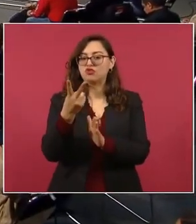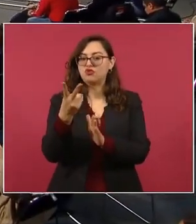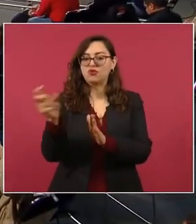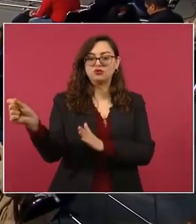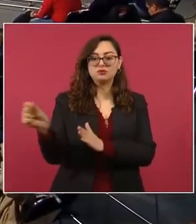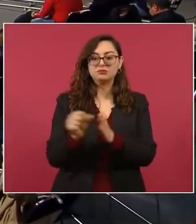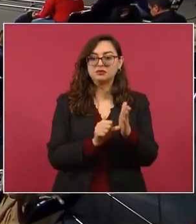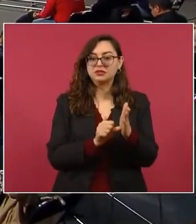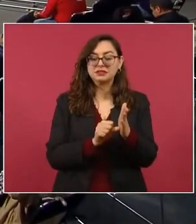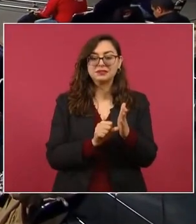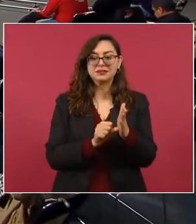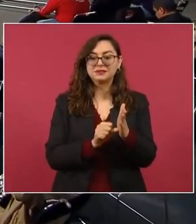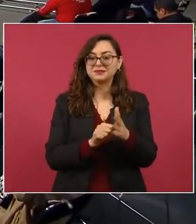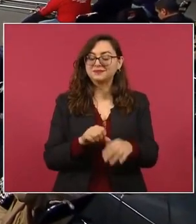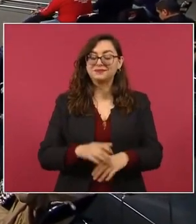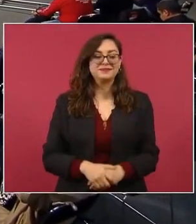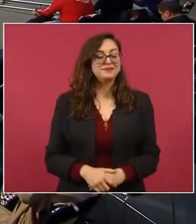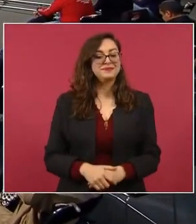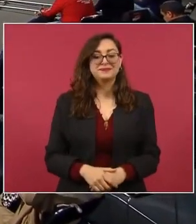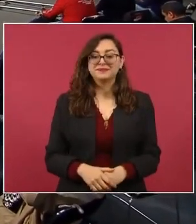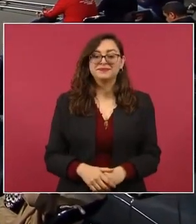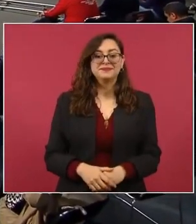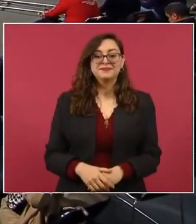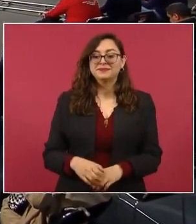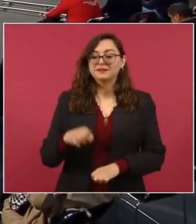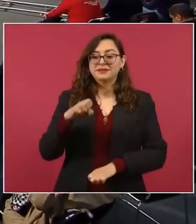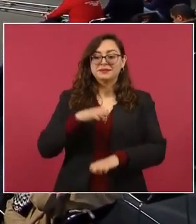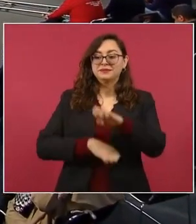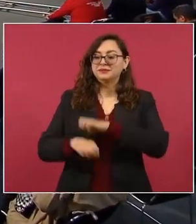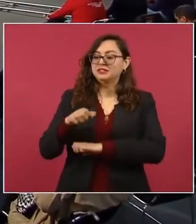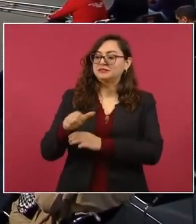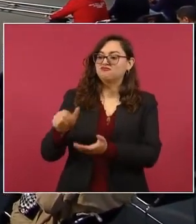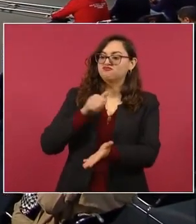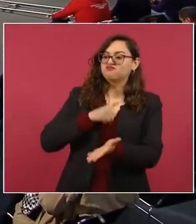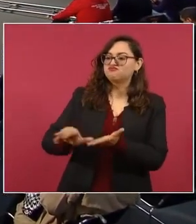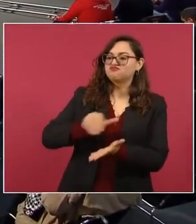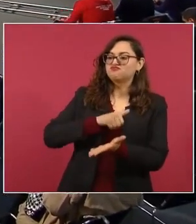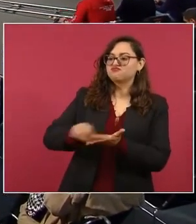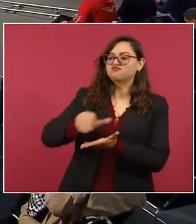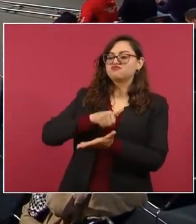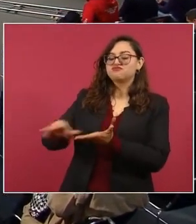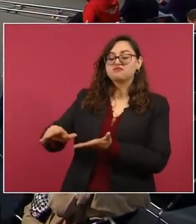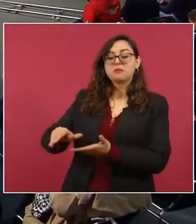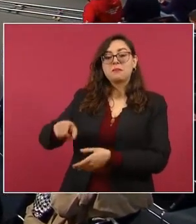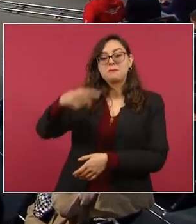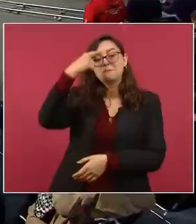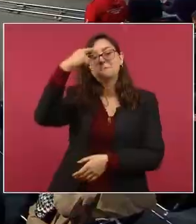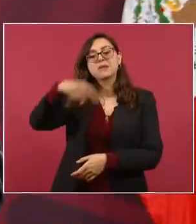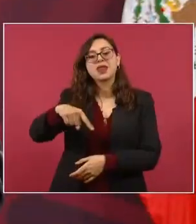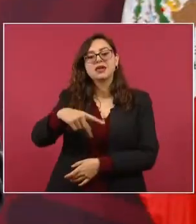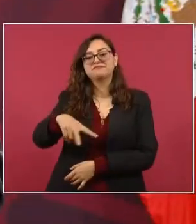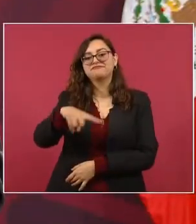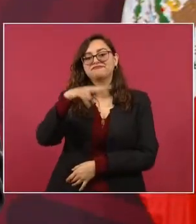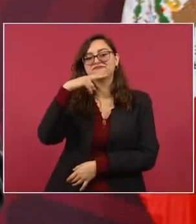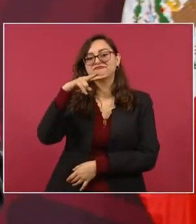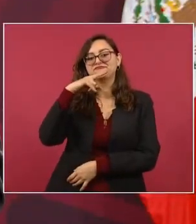se suspenden contratos para no pagar prestaciones a